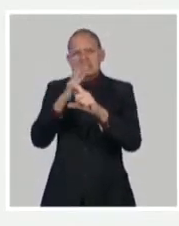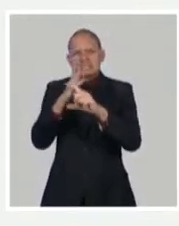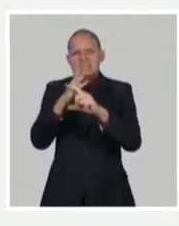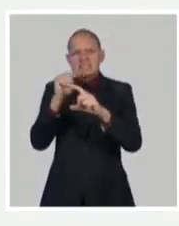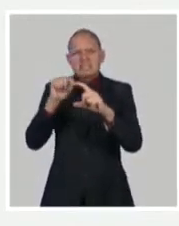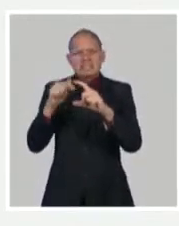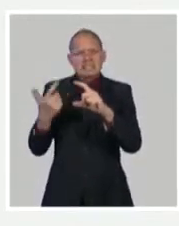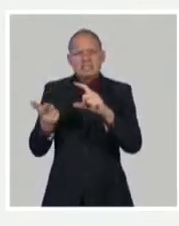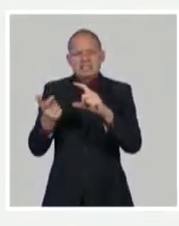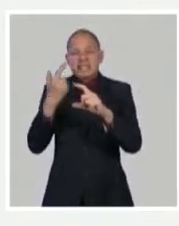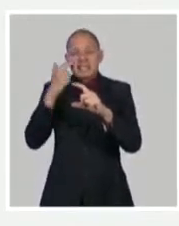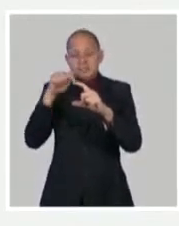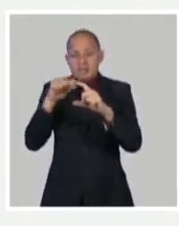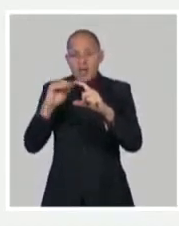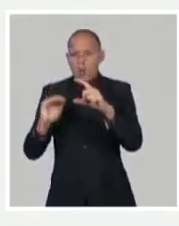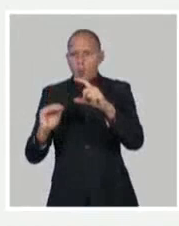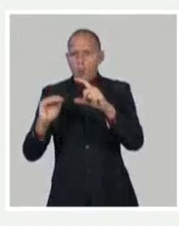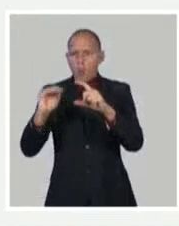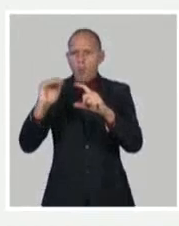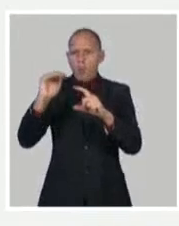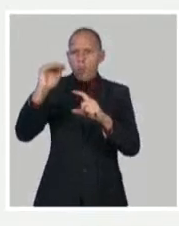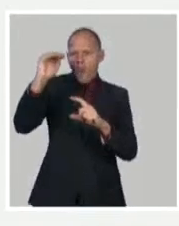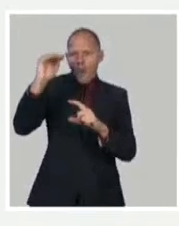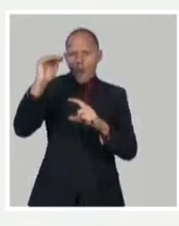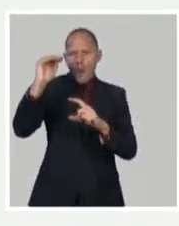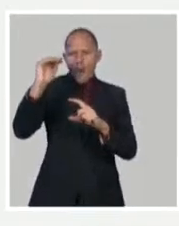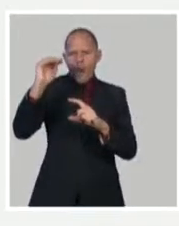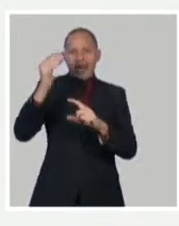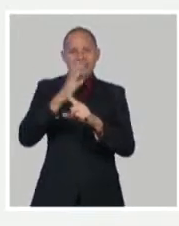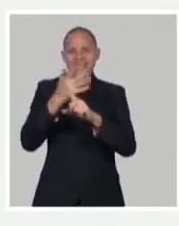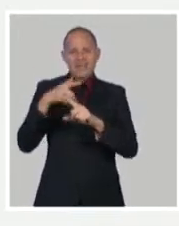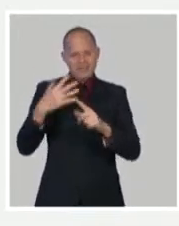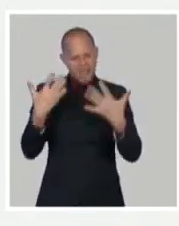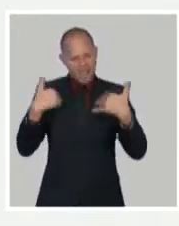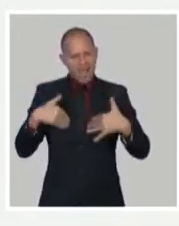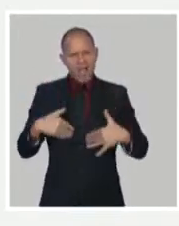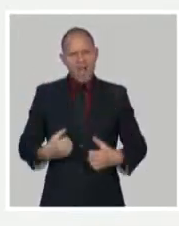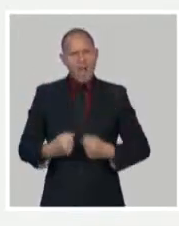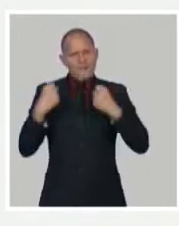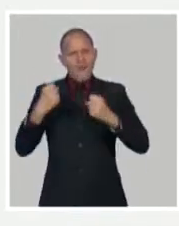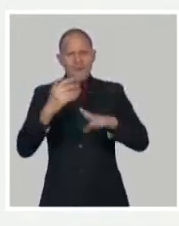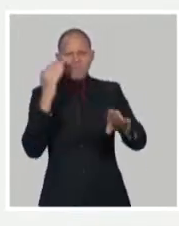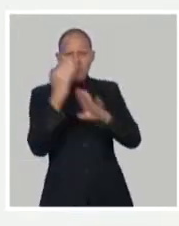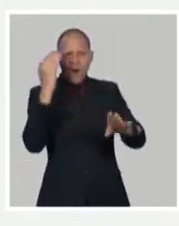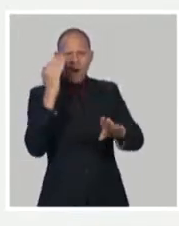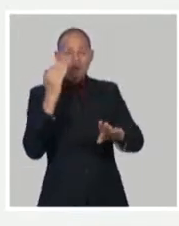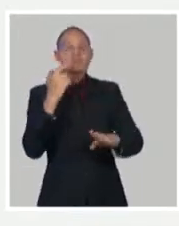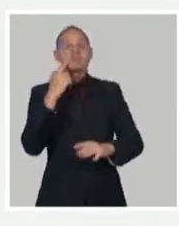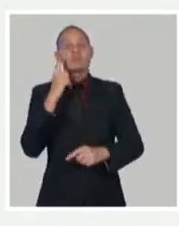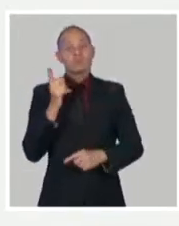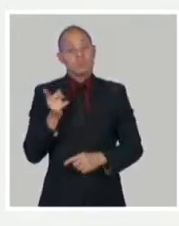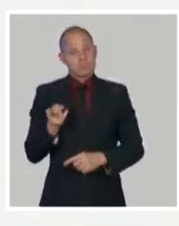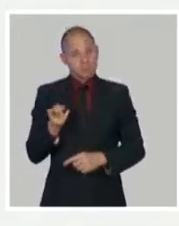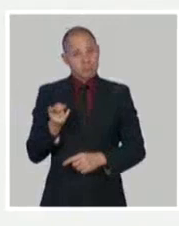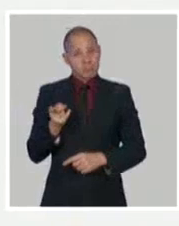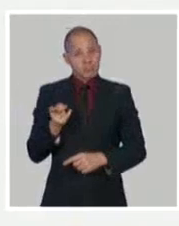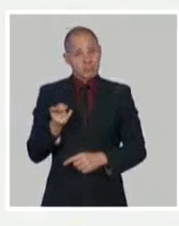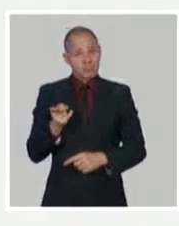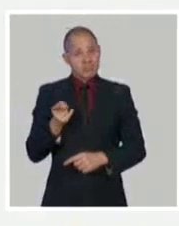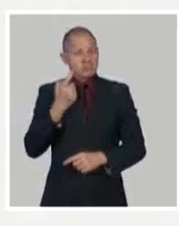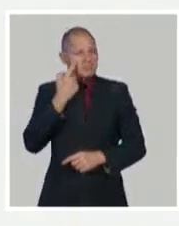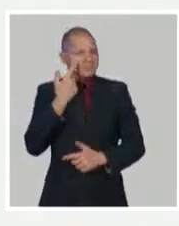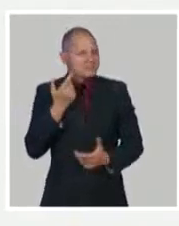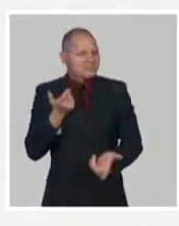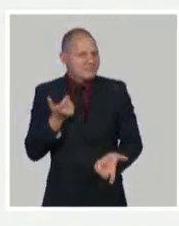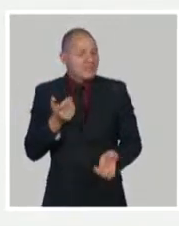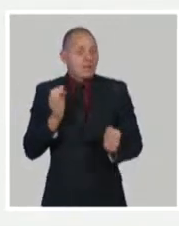más alta de la curva de inhibición de la llave. O sea que realmente tienen una de